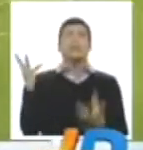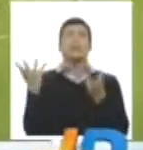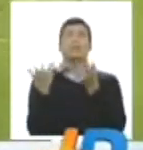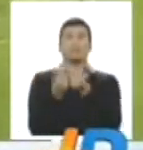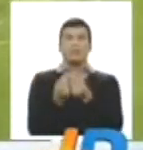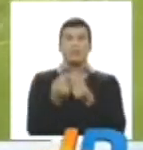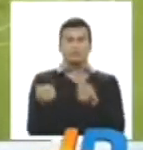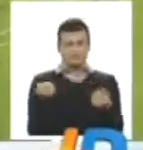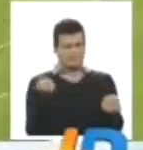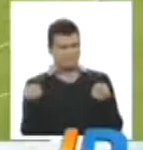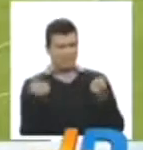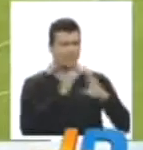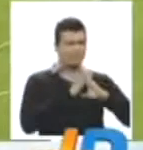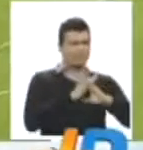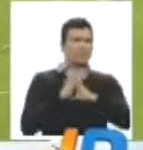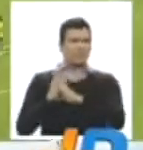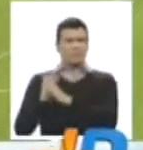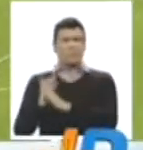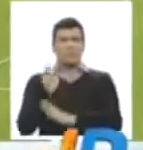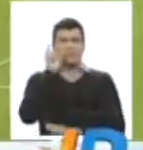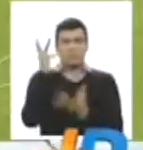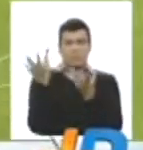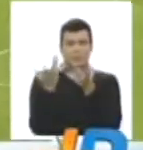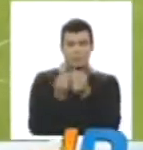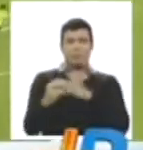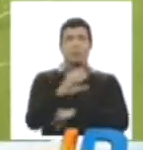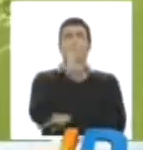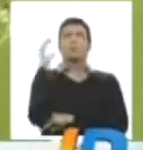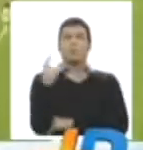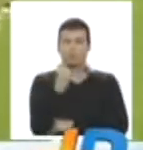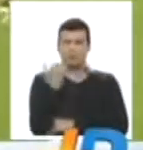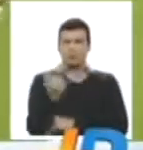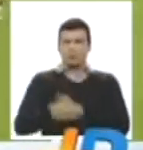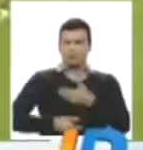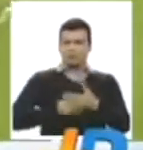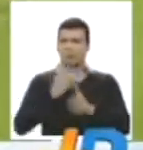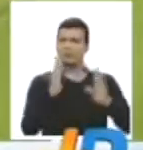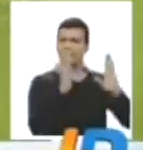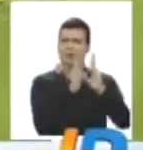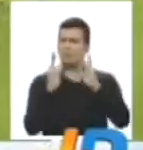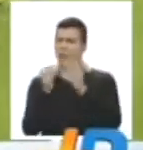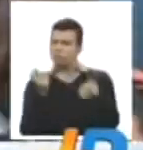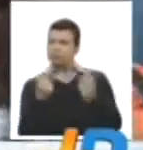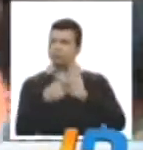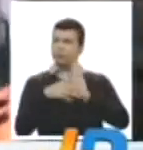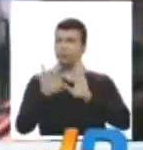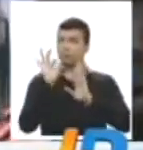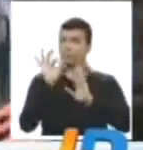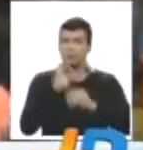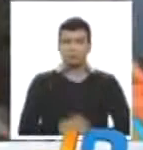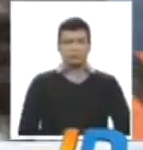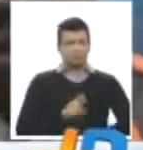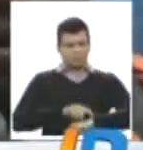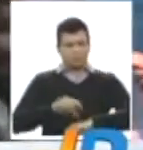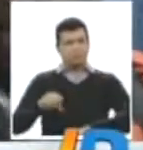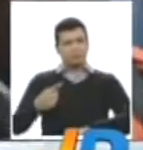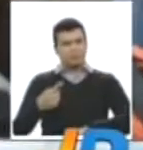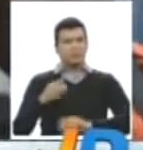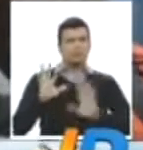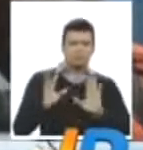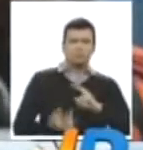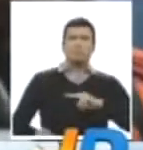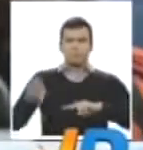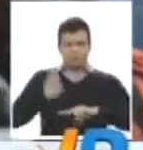arco colombiano. El equipo de Pekerman también tuvo sus aproximaciones, en donde mostró buen juego. En el primer tiempo dominamos más,